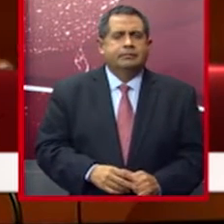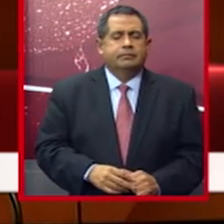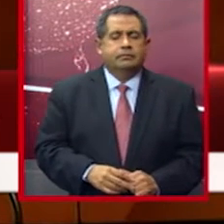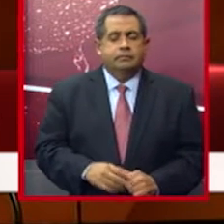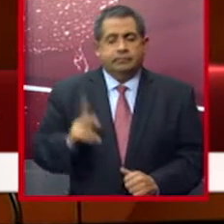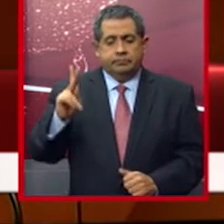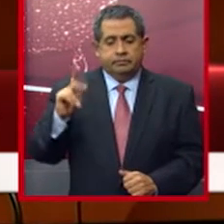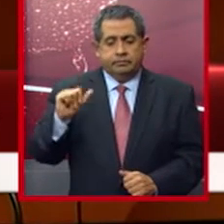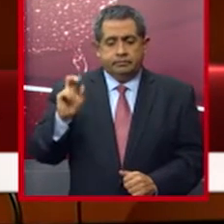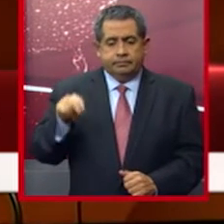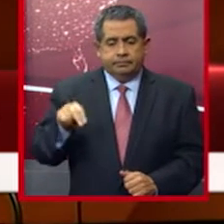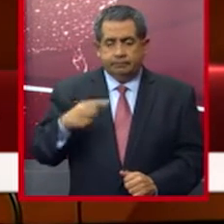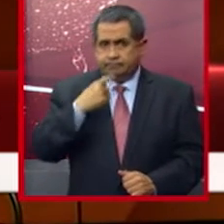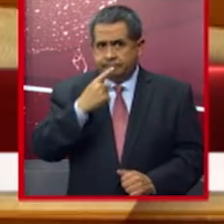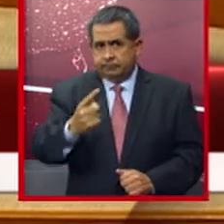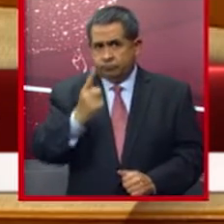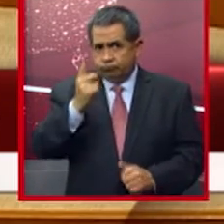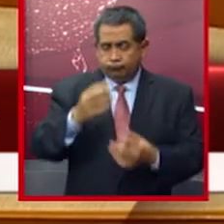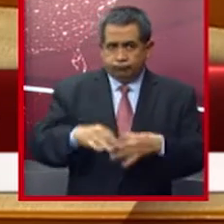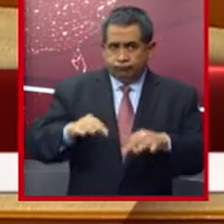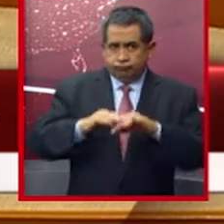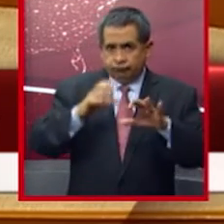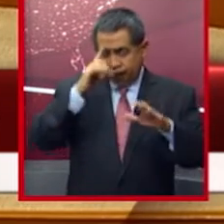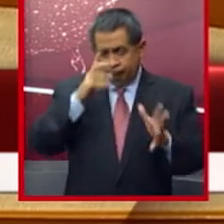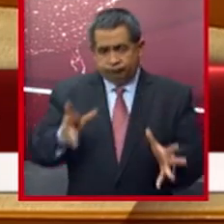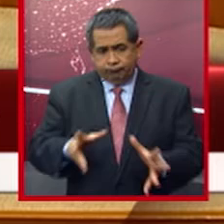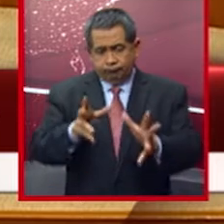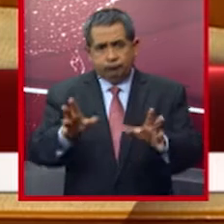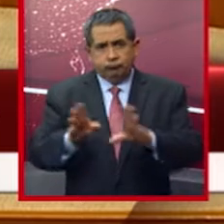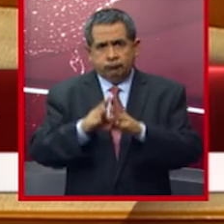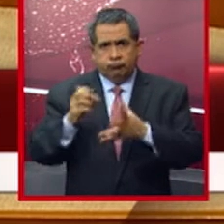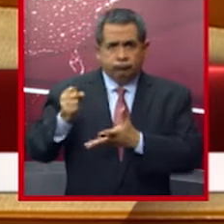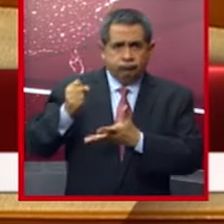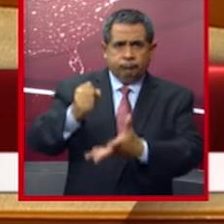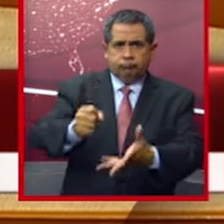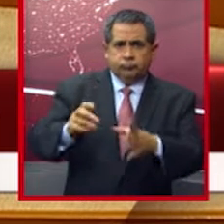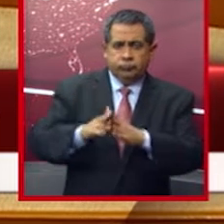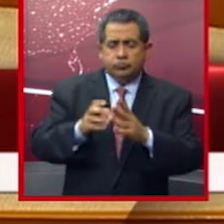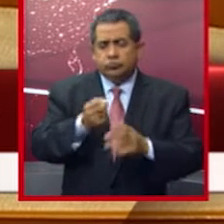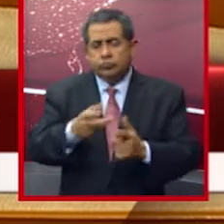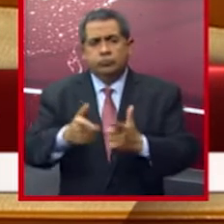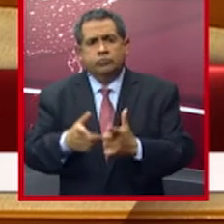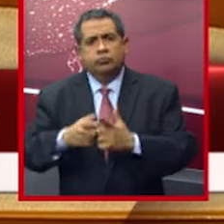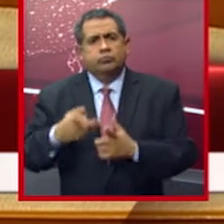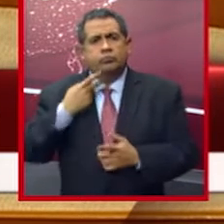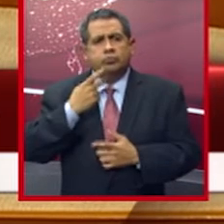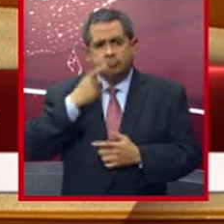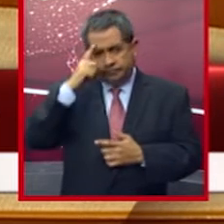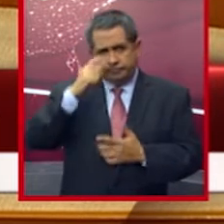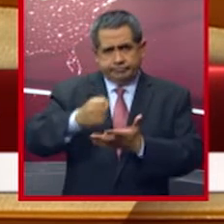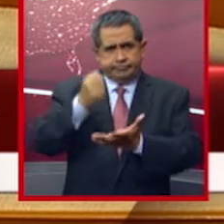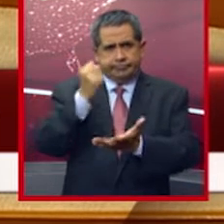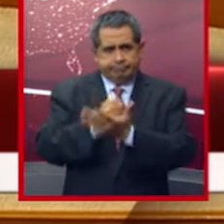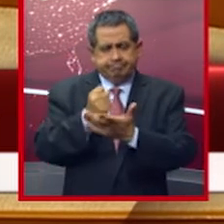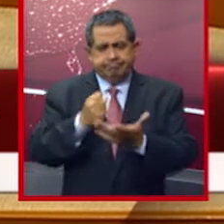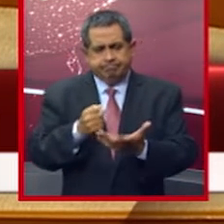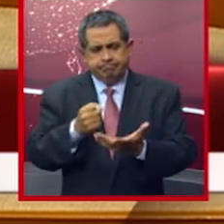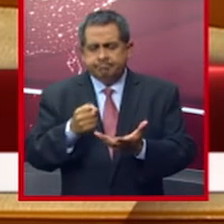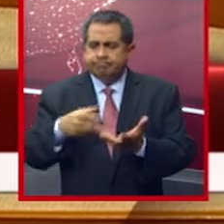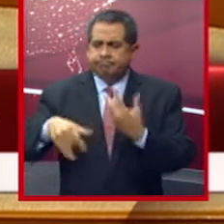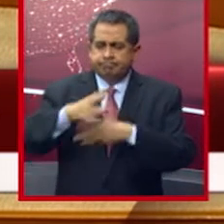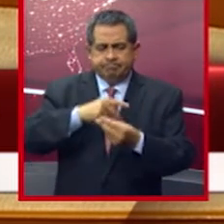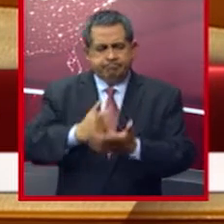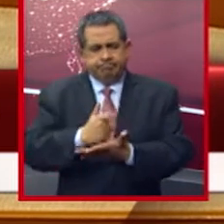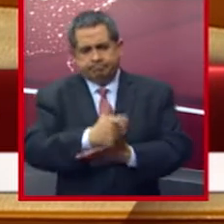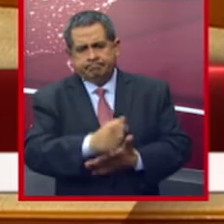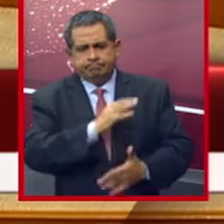El PAN reiteró que una de las primeras acciones a impulsar será modificar el financiamiento público de partidos políticos y aprobar una propuesta integral de